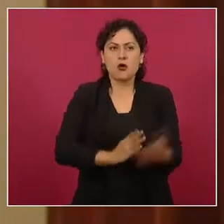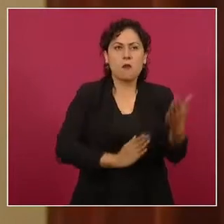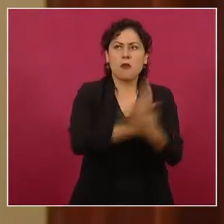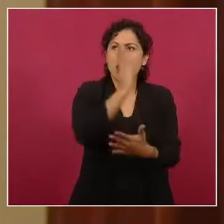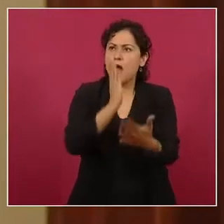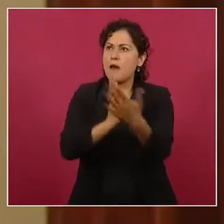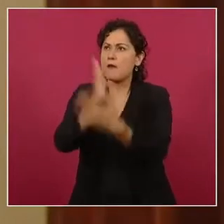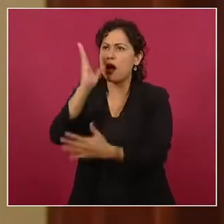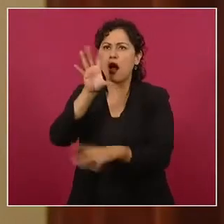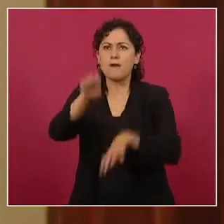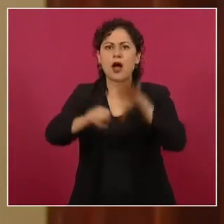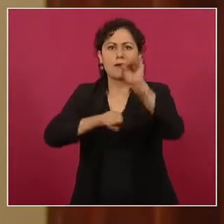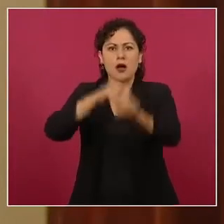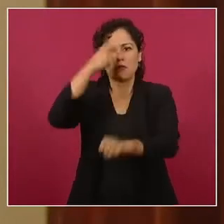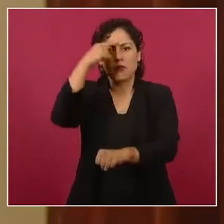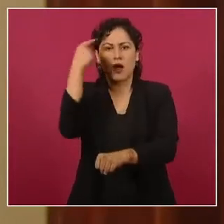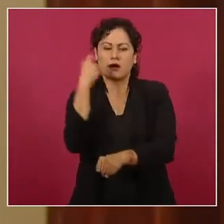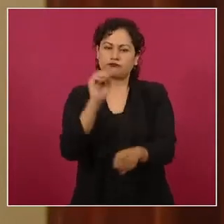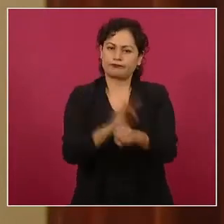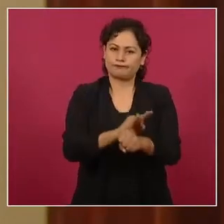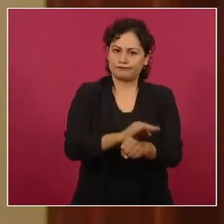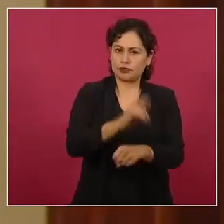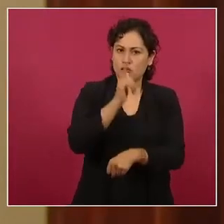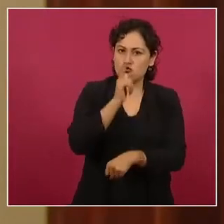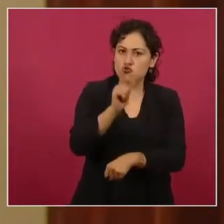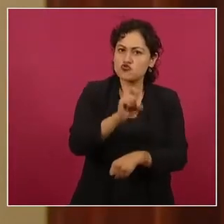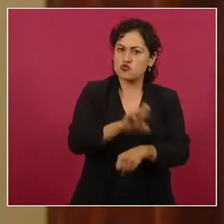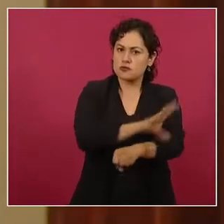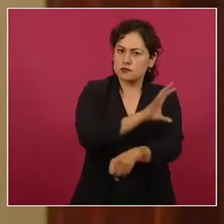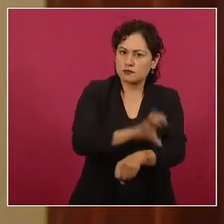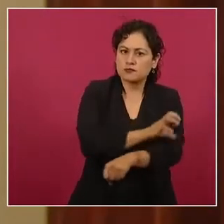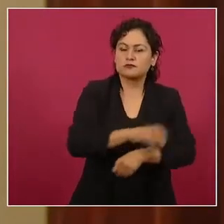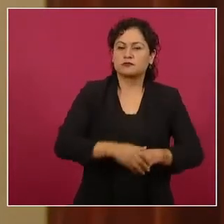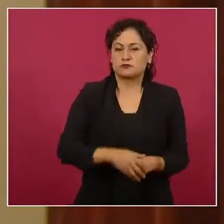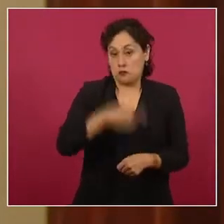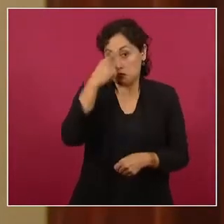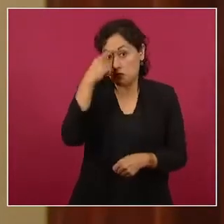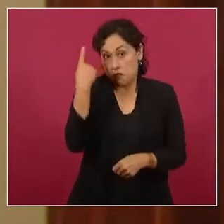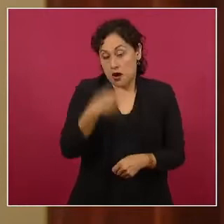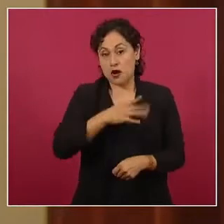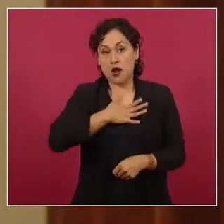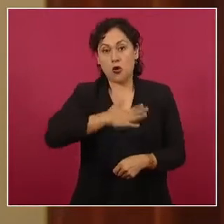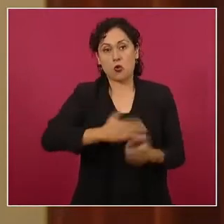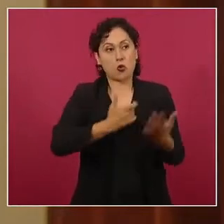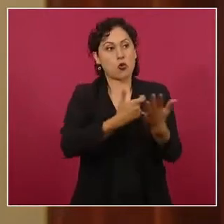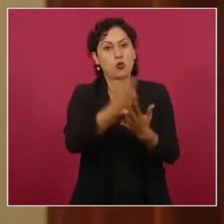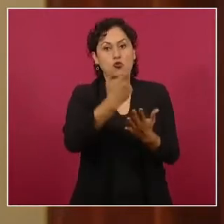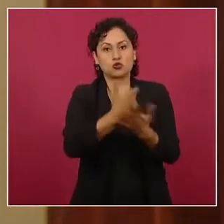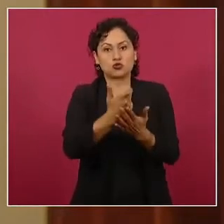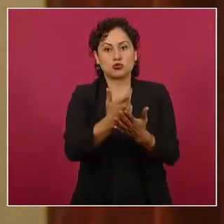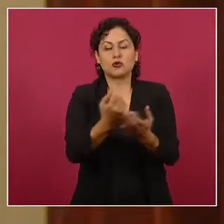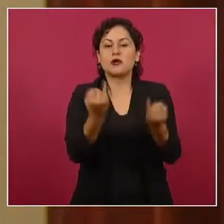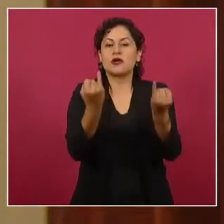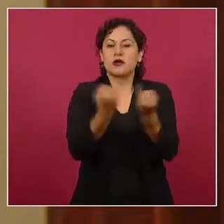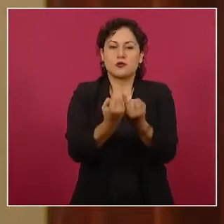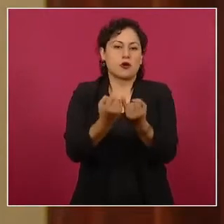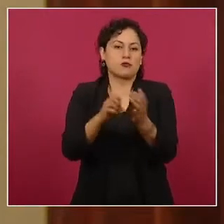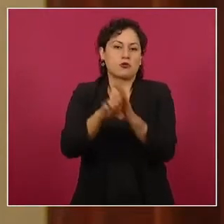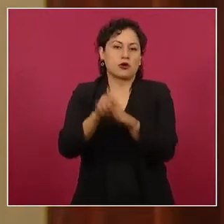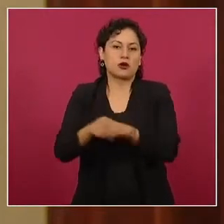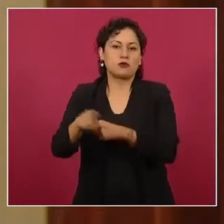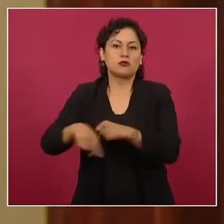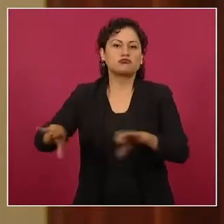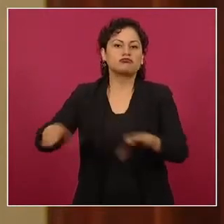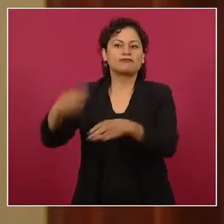la electricidad, como lo era darle la oportunidad de tarifas reales y justas al bombeo de agua para los pozos de riego